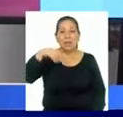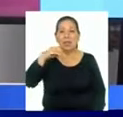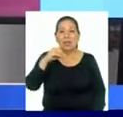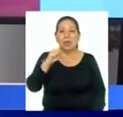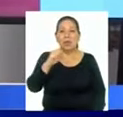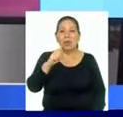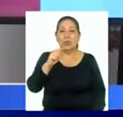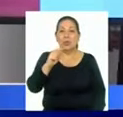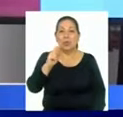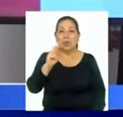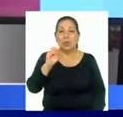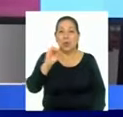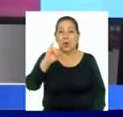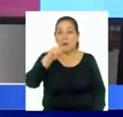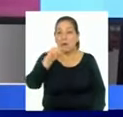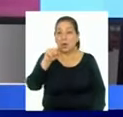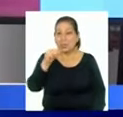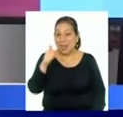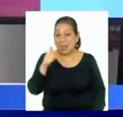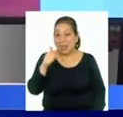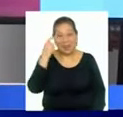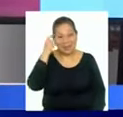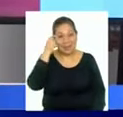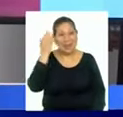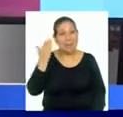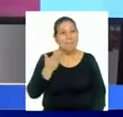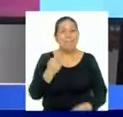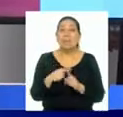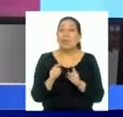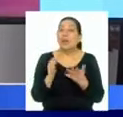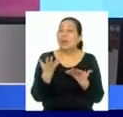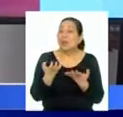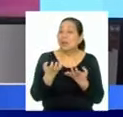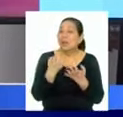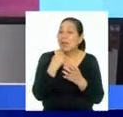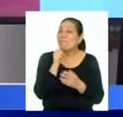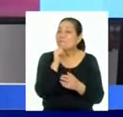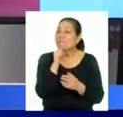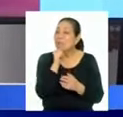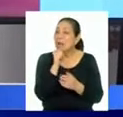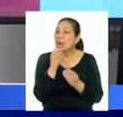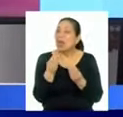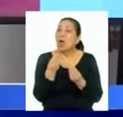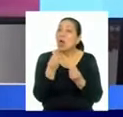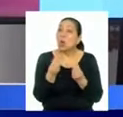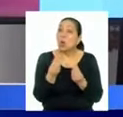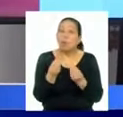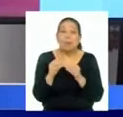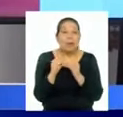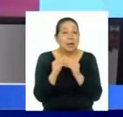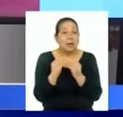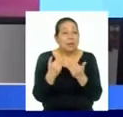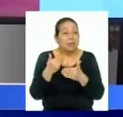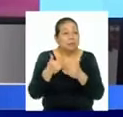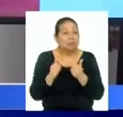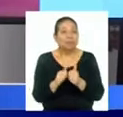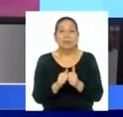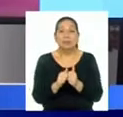pedido de extradición formulado, ya está formulado el pedido de extradición, y lo que está pendiente es ver cómo el trámite de ese